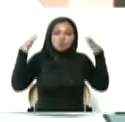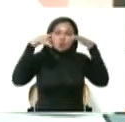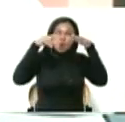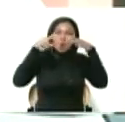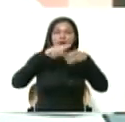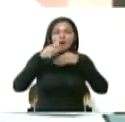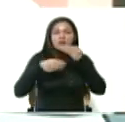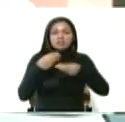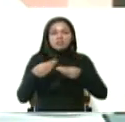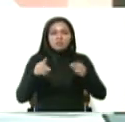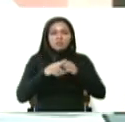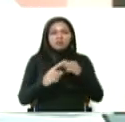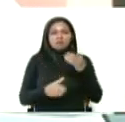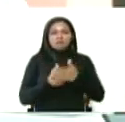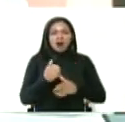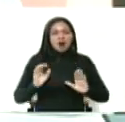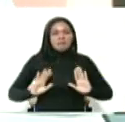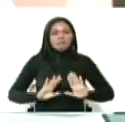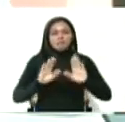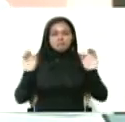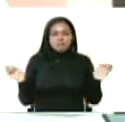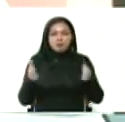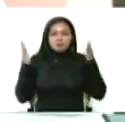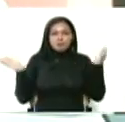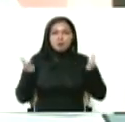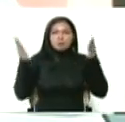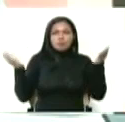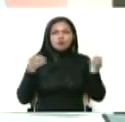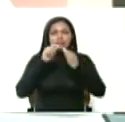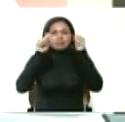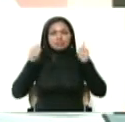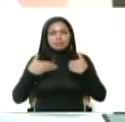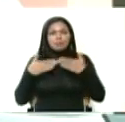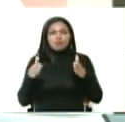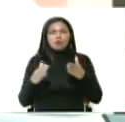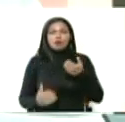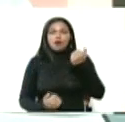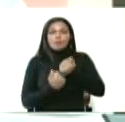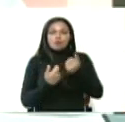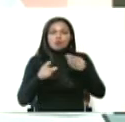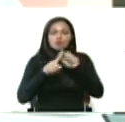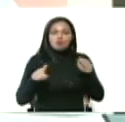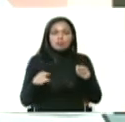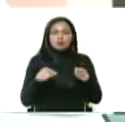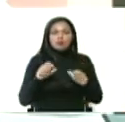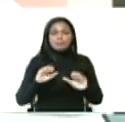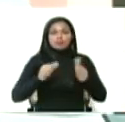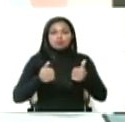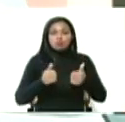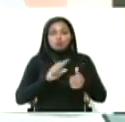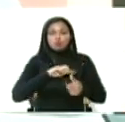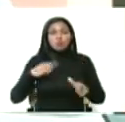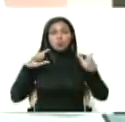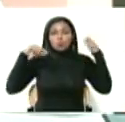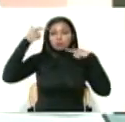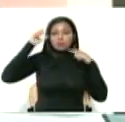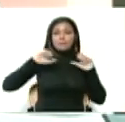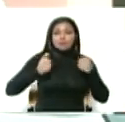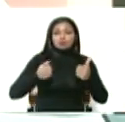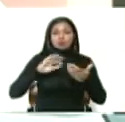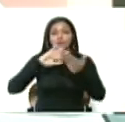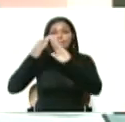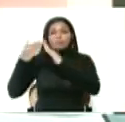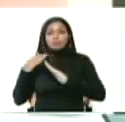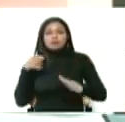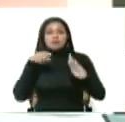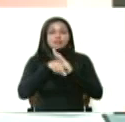haciendo con más empuje el sistema público de salud solidario que sembró el comandante Chávez en Barrio Adentro